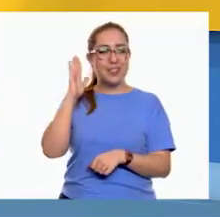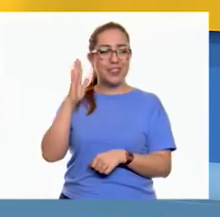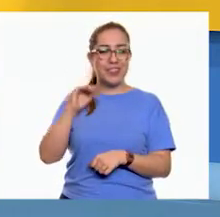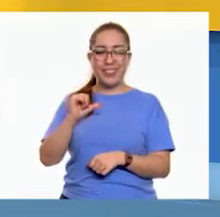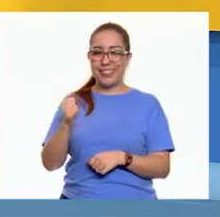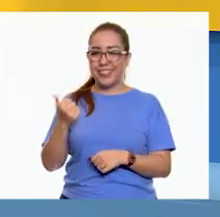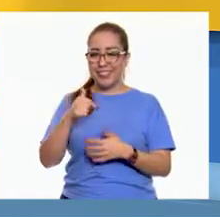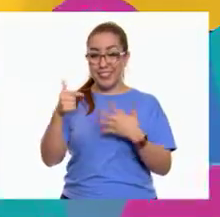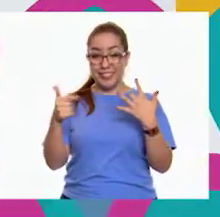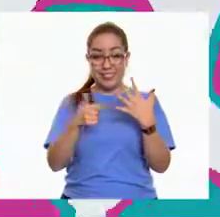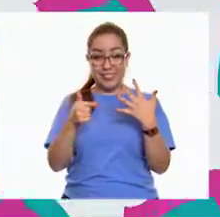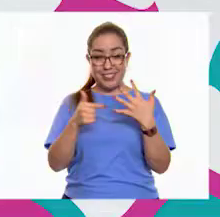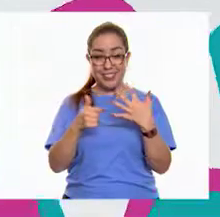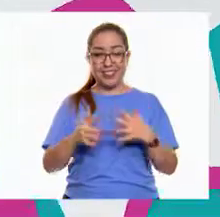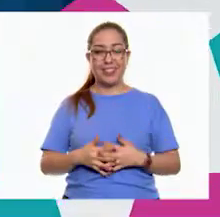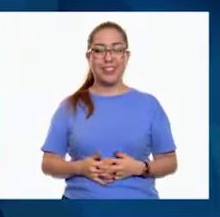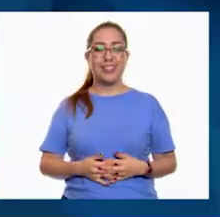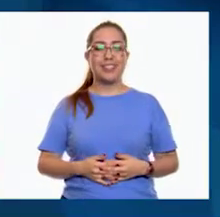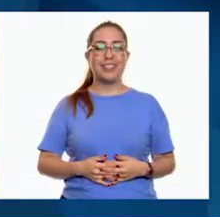nuestro siguiente punto en este recuento.